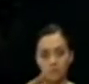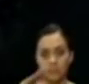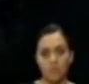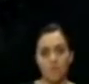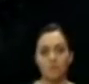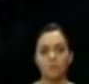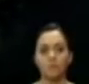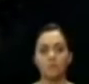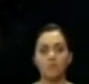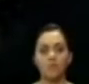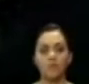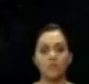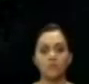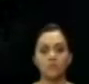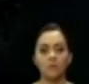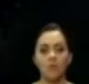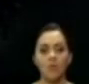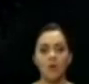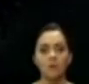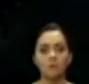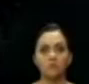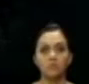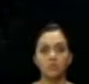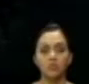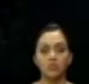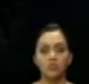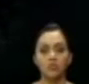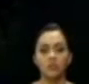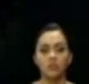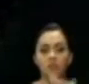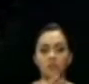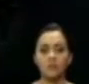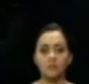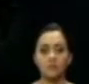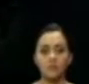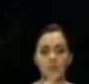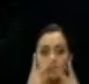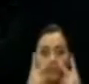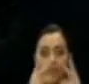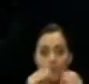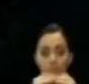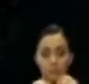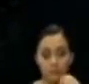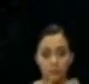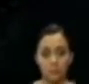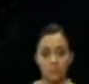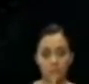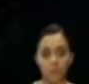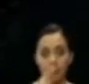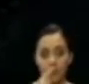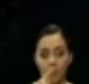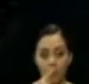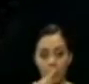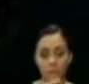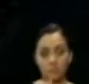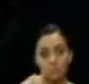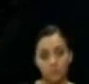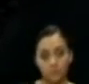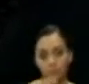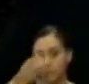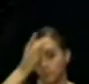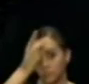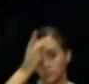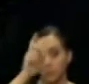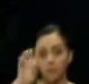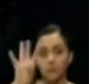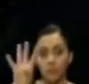deudas. Conversábamos con uno de los contratistas hace unas 3 semanas y nos indicaba que a él le debían aproximadamente 4